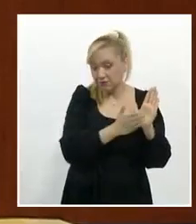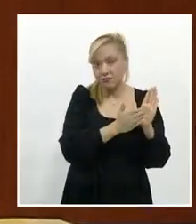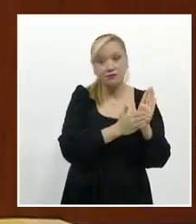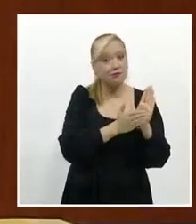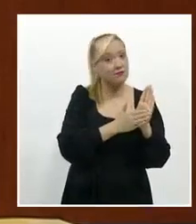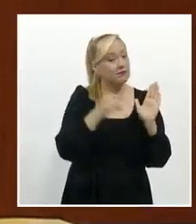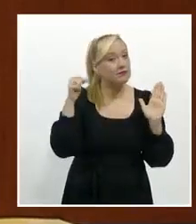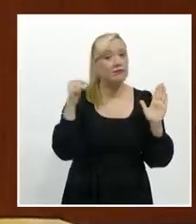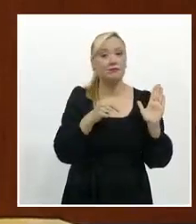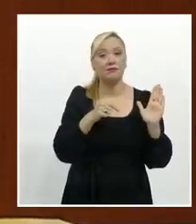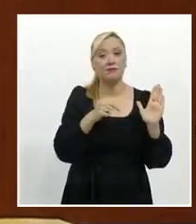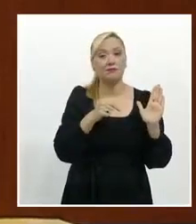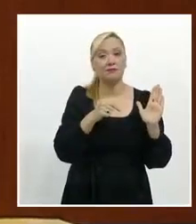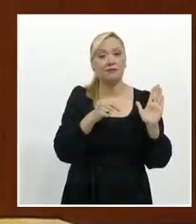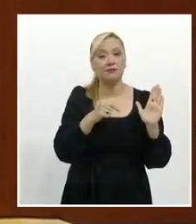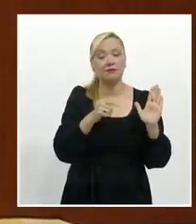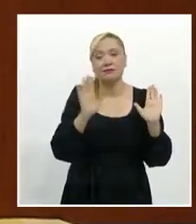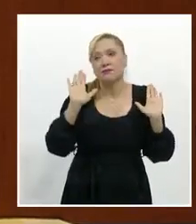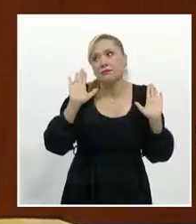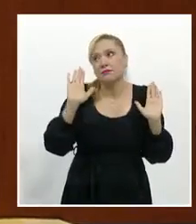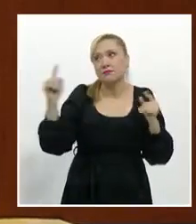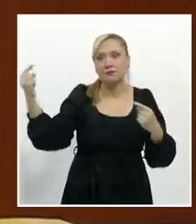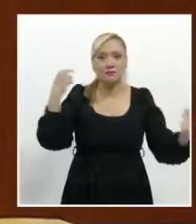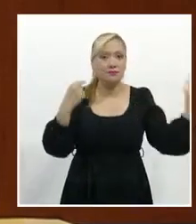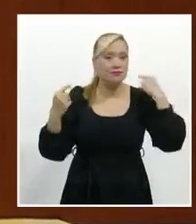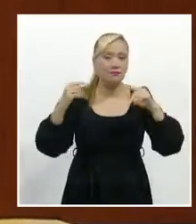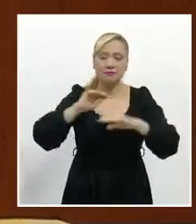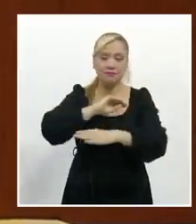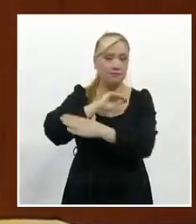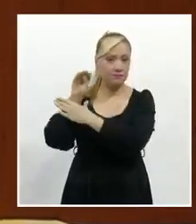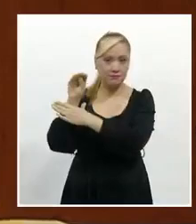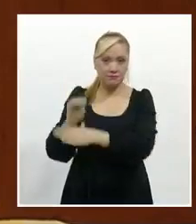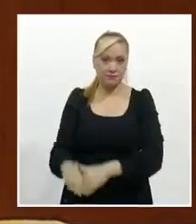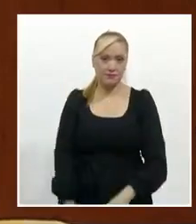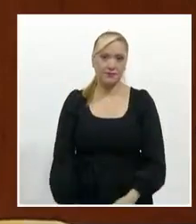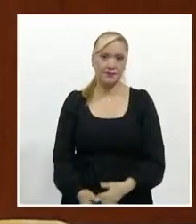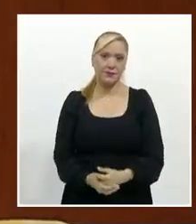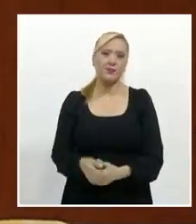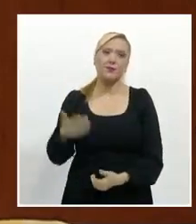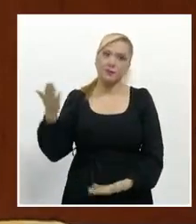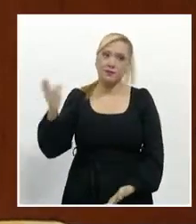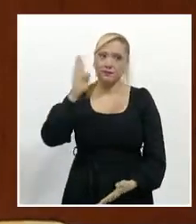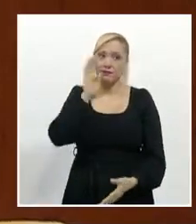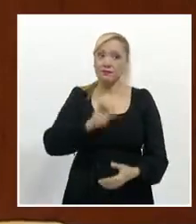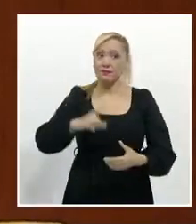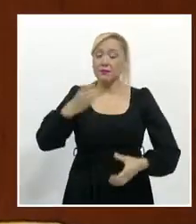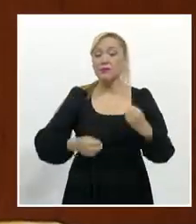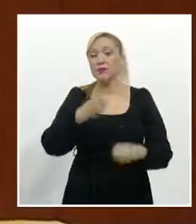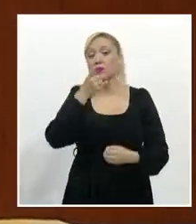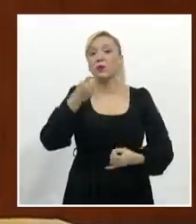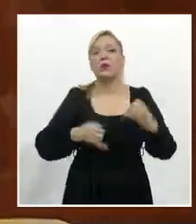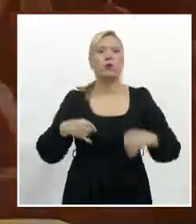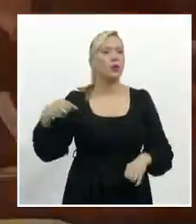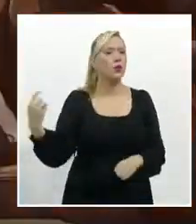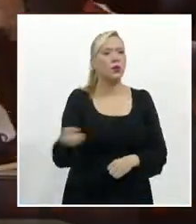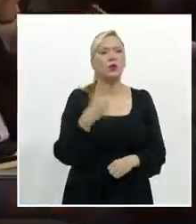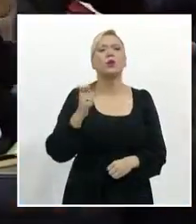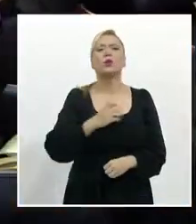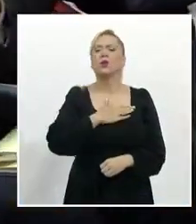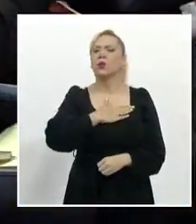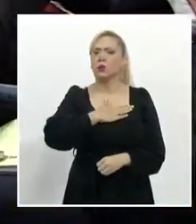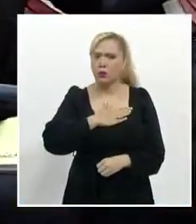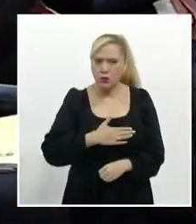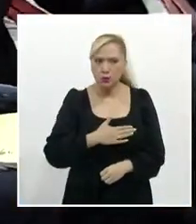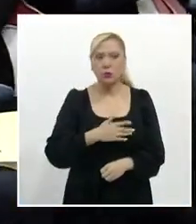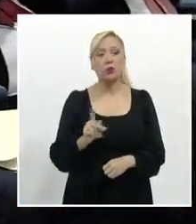están, a costa de lo que sea. El ministro Pérez Dayán aseguró que los jueces son demócratas, no por